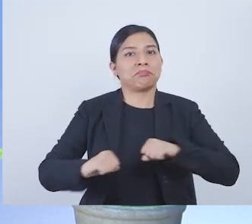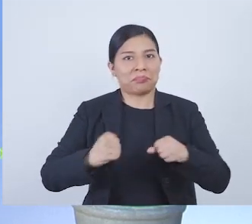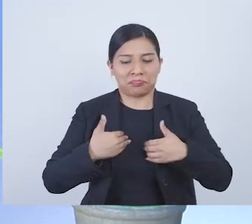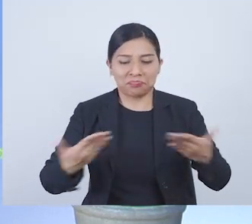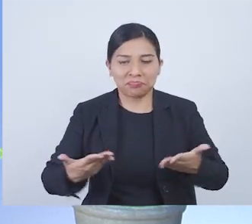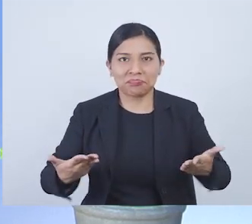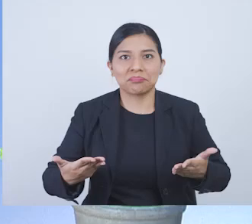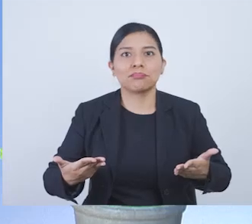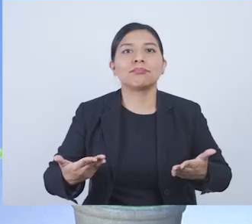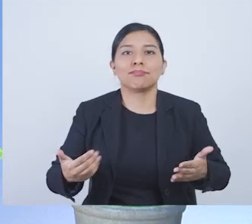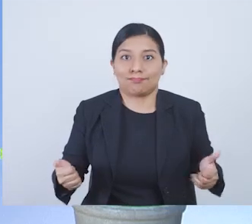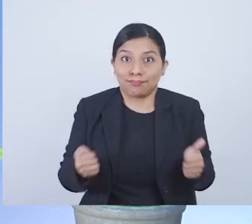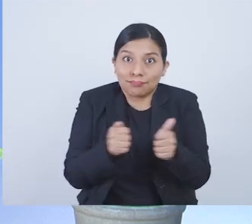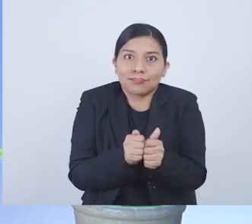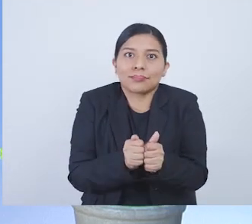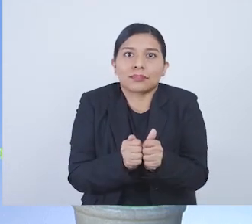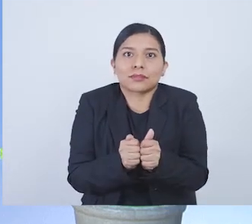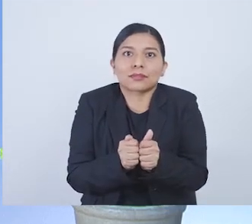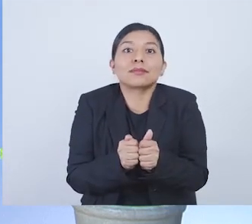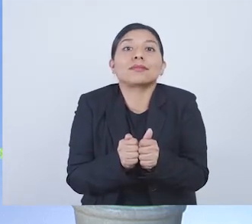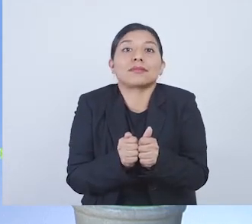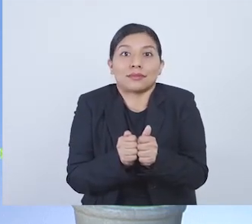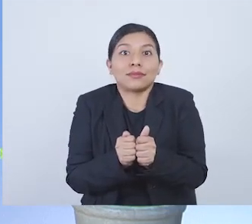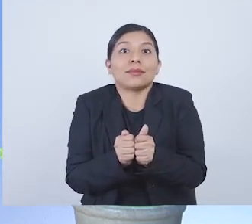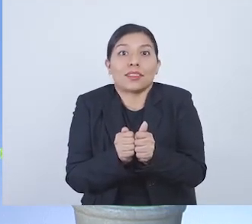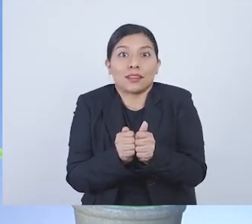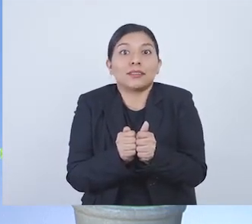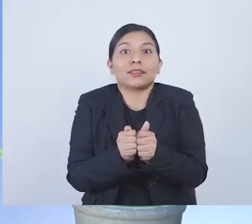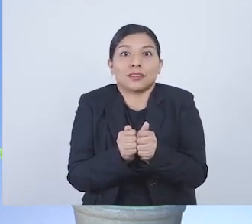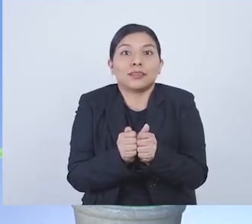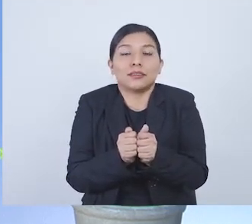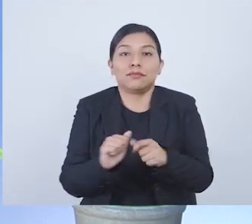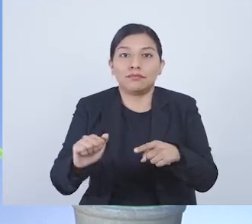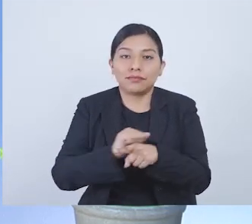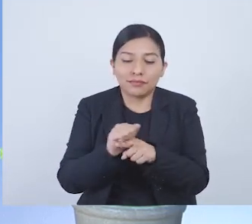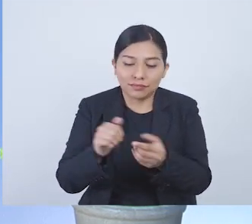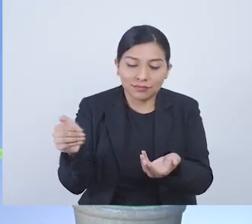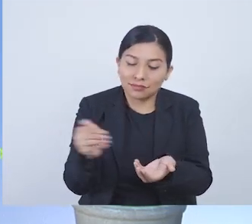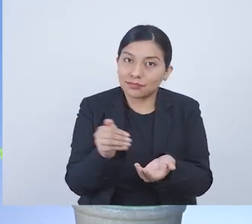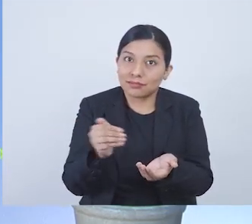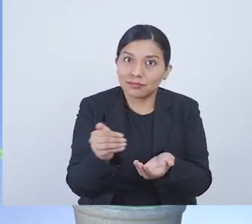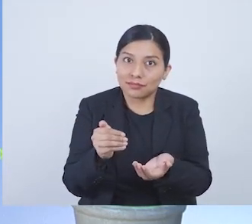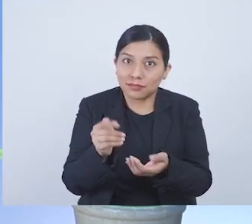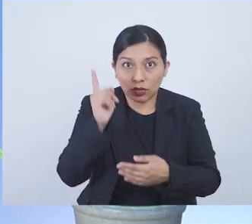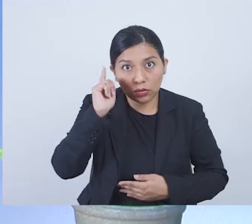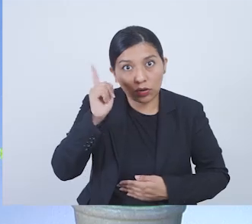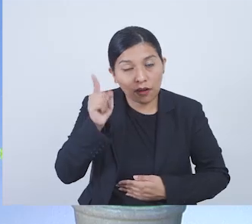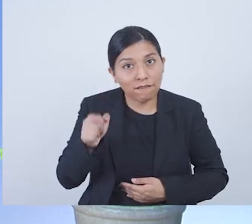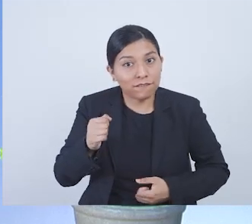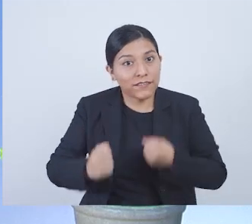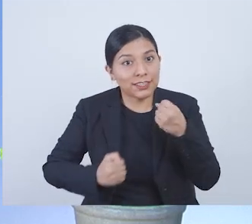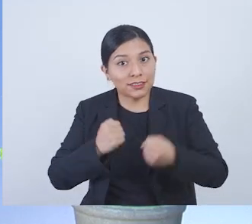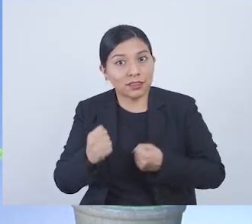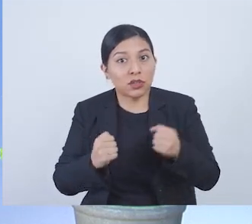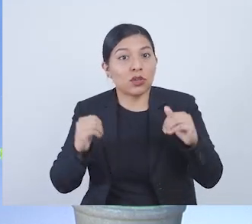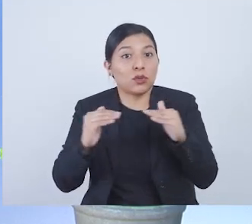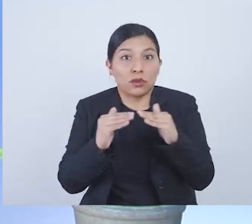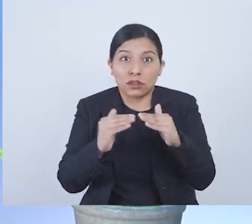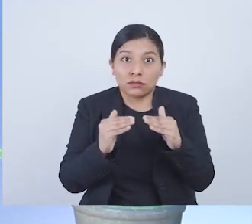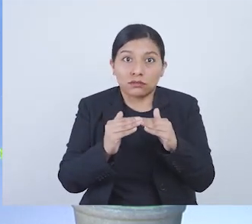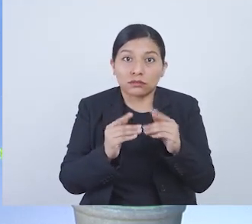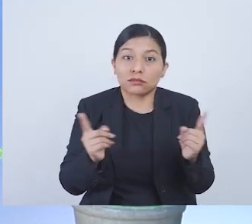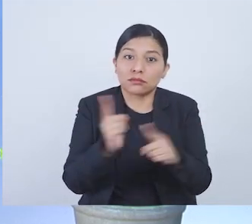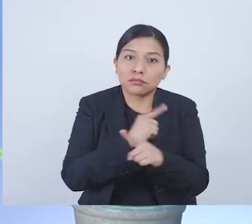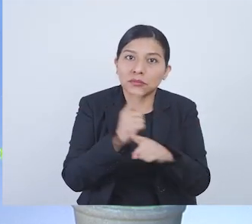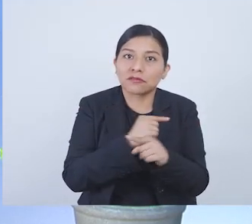pero a la par se trabajó con la formación tanto de maestros de educación física, cambiando la